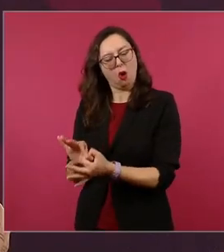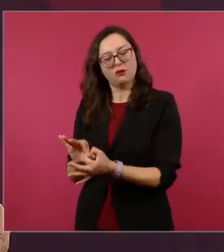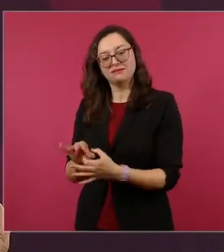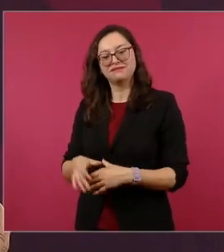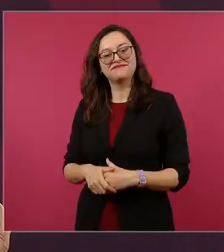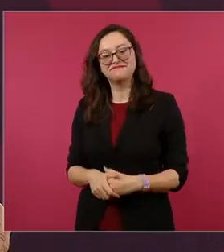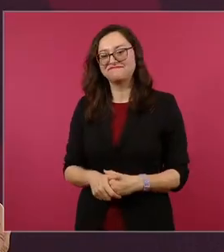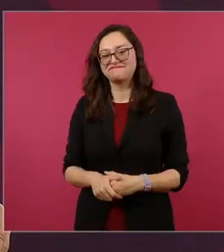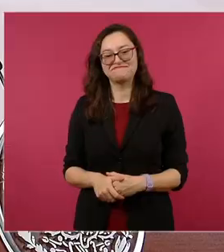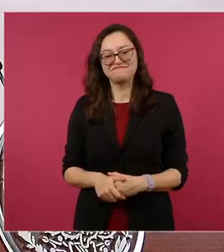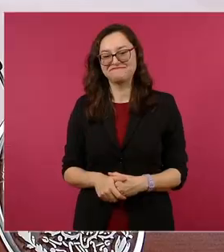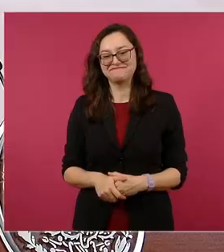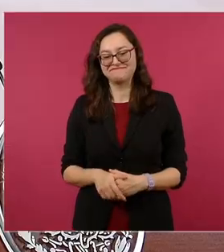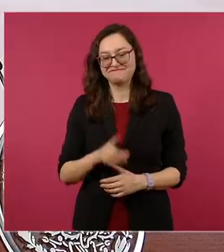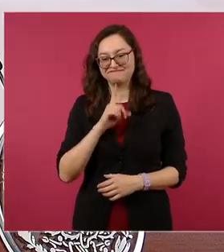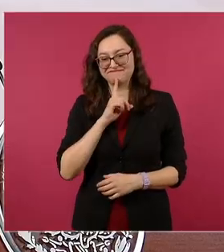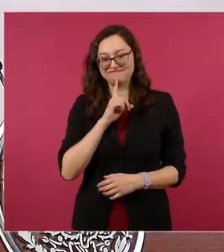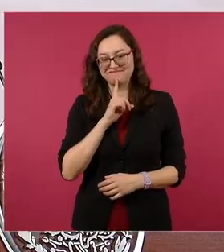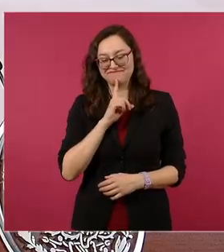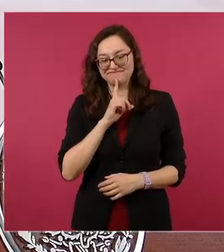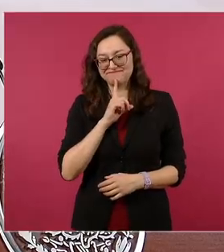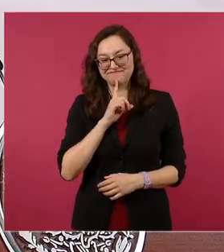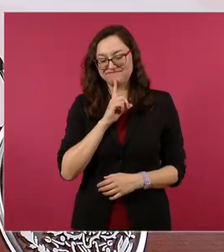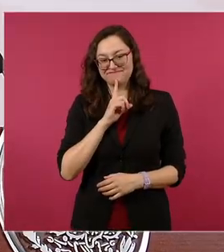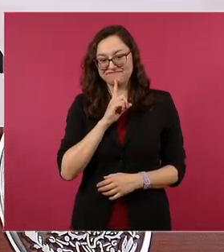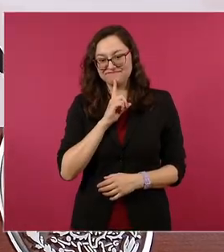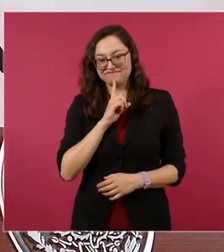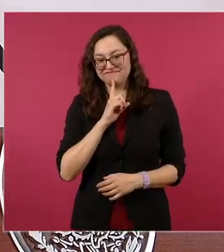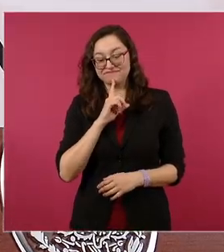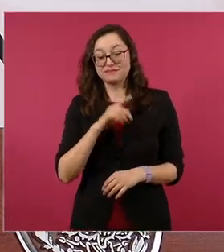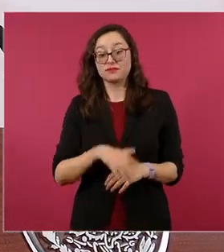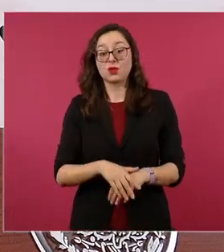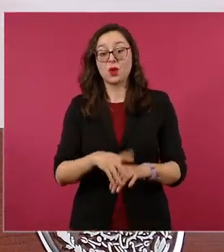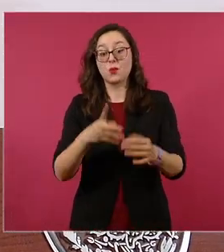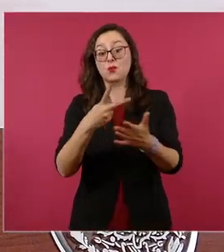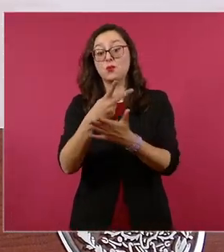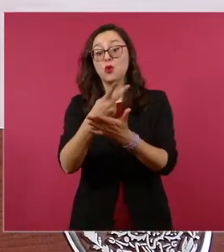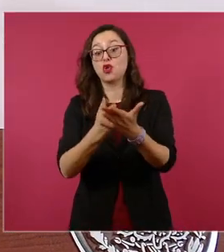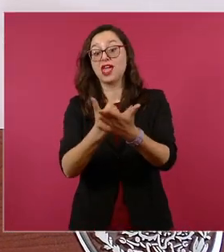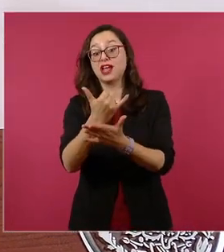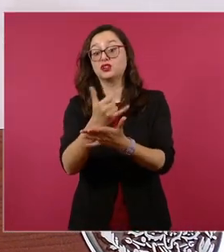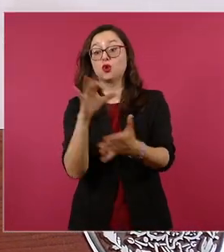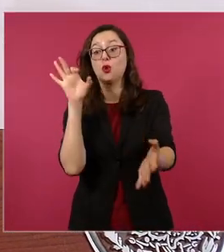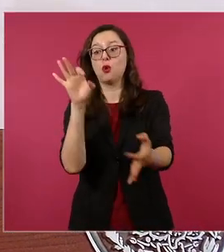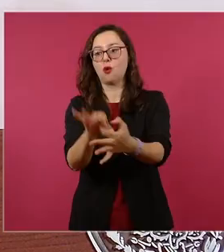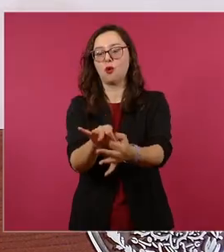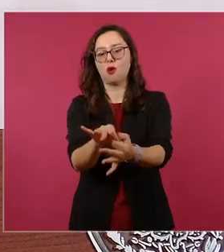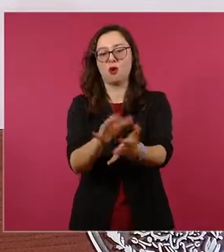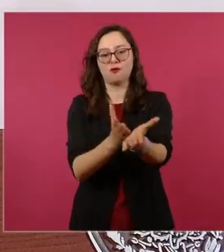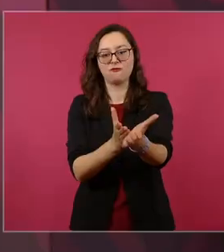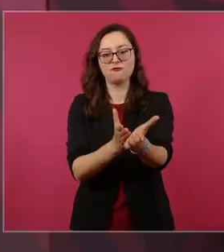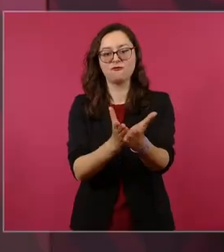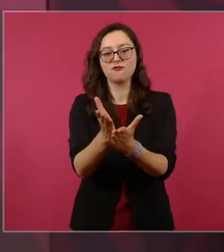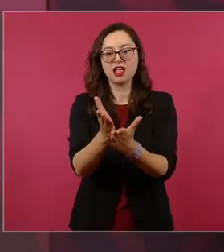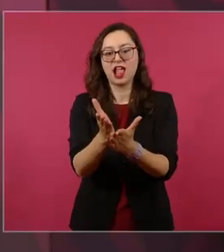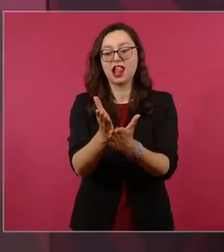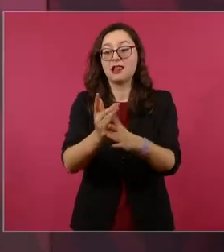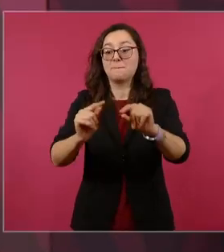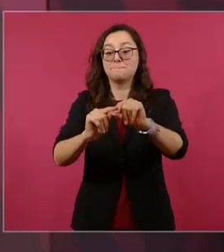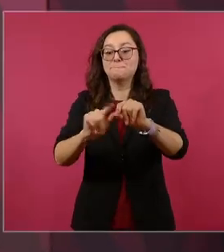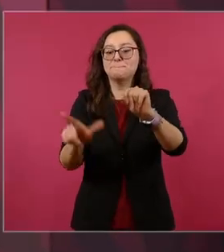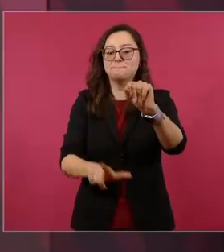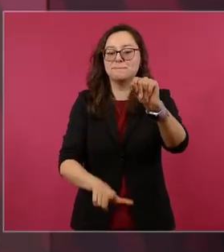No, la lealtad importante es la lealtad al proyecto, la lealtad al